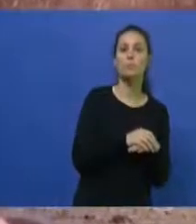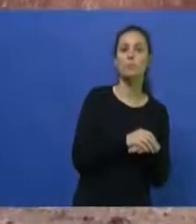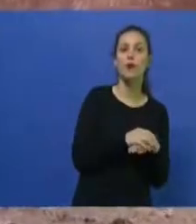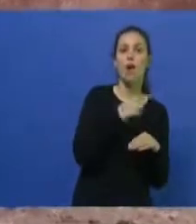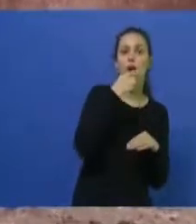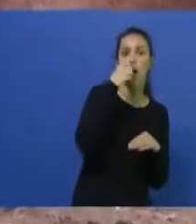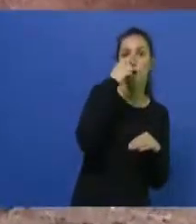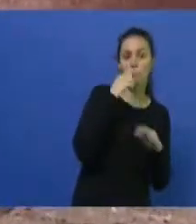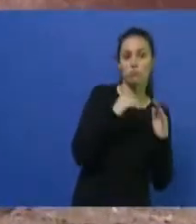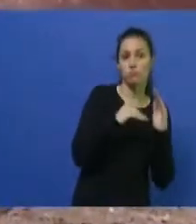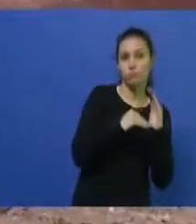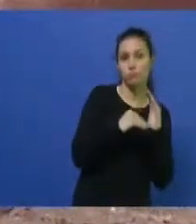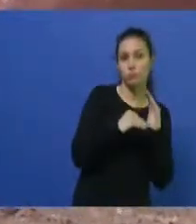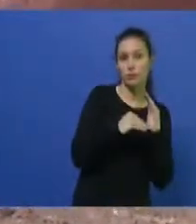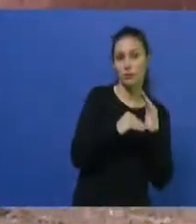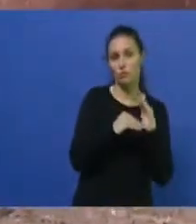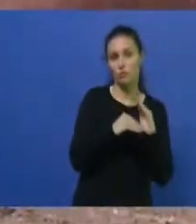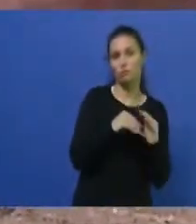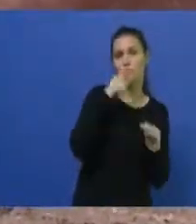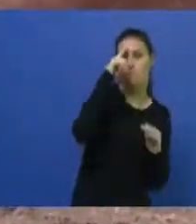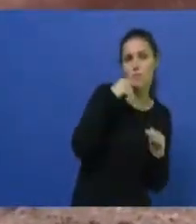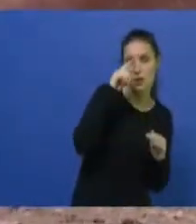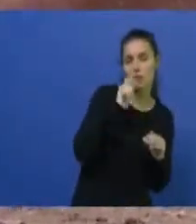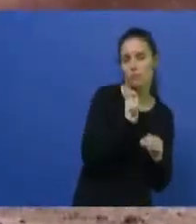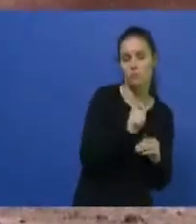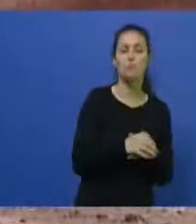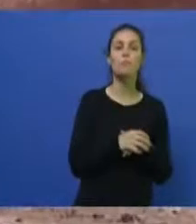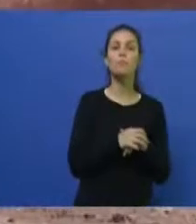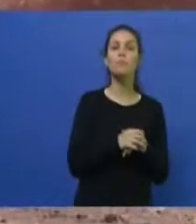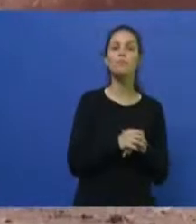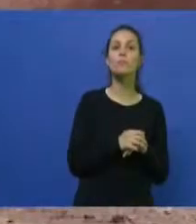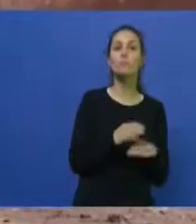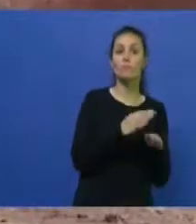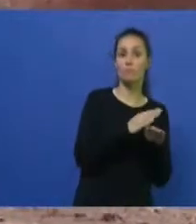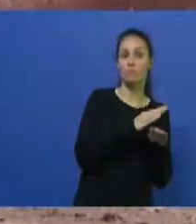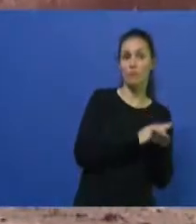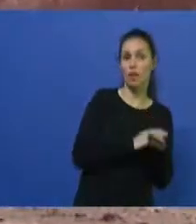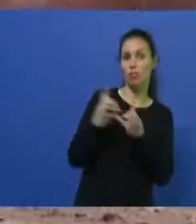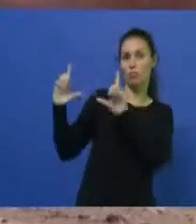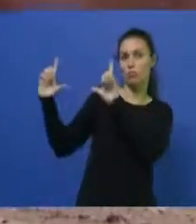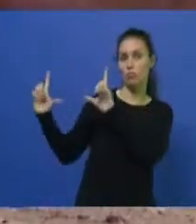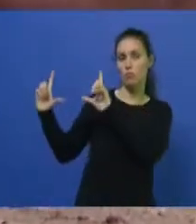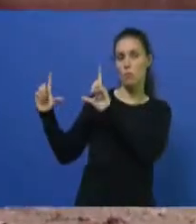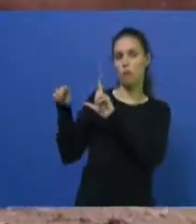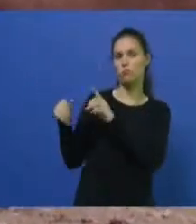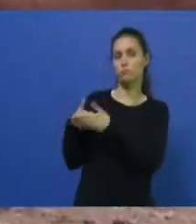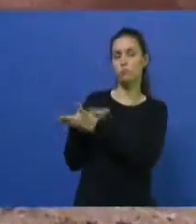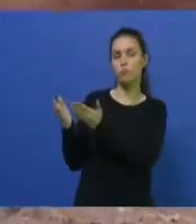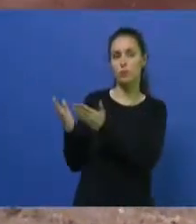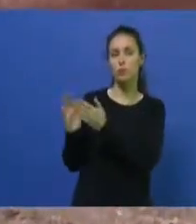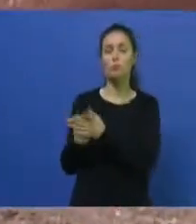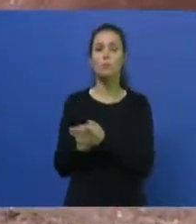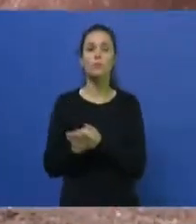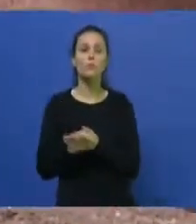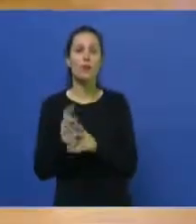mes. Recién estábamos viendo un cuadro que sacó, que hizo público, después ya vamos a ver. O sea, deja de recibir